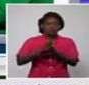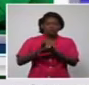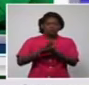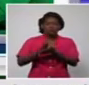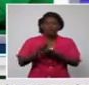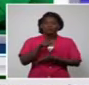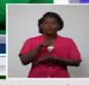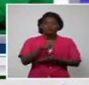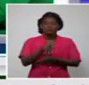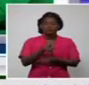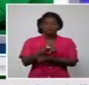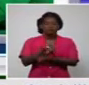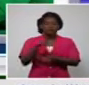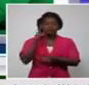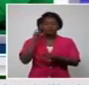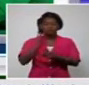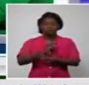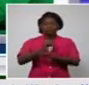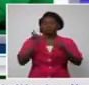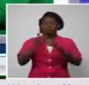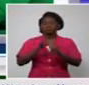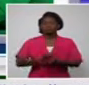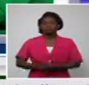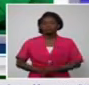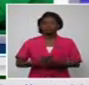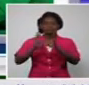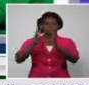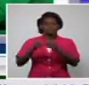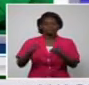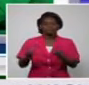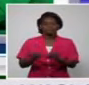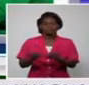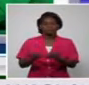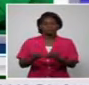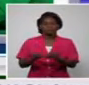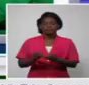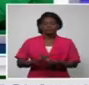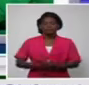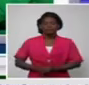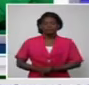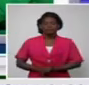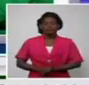55%. En el acumulado, pues ya son el